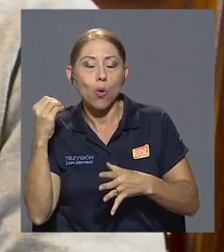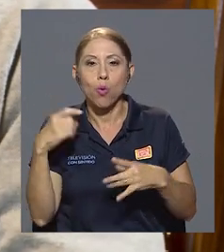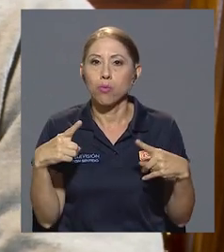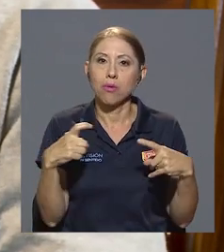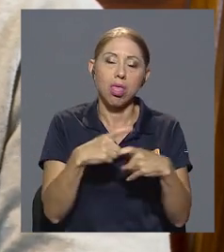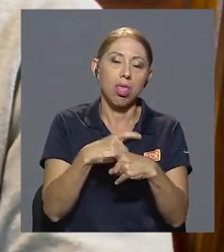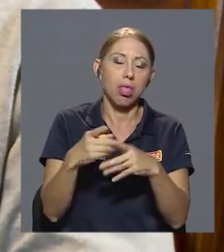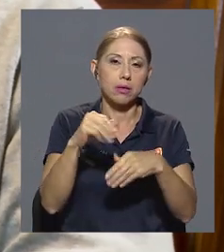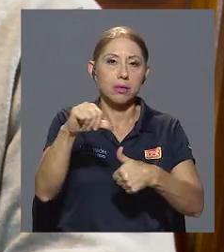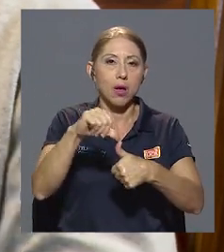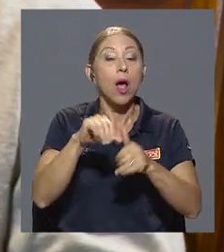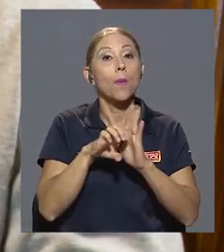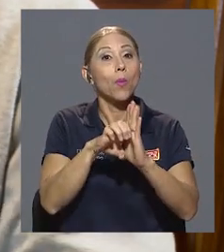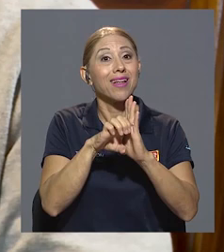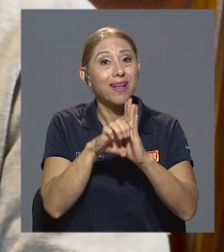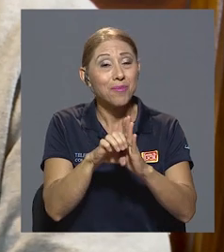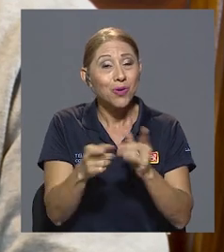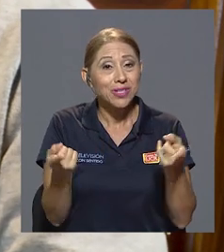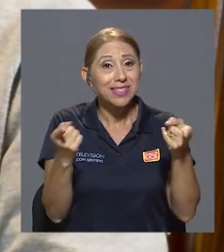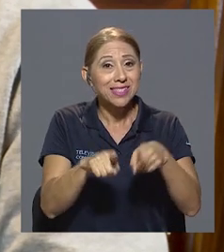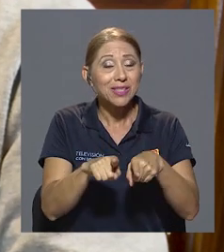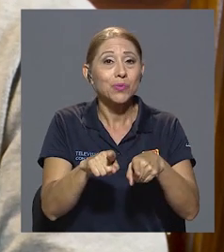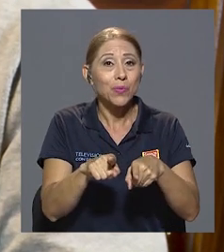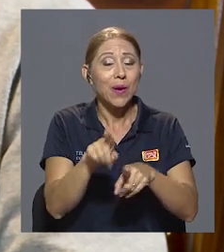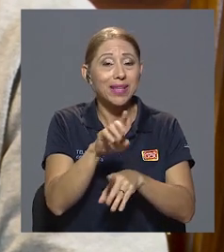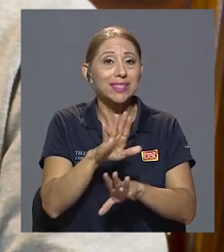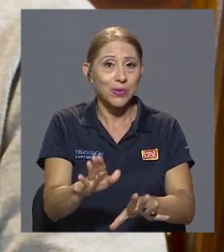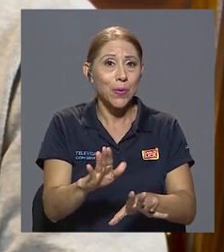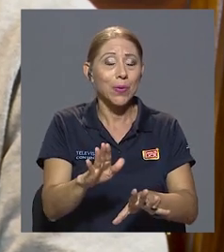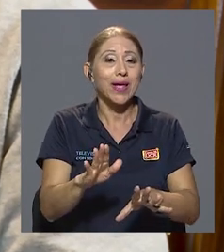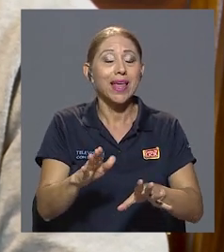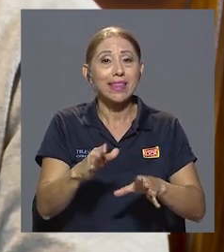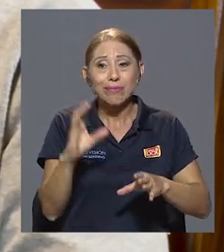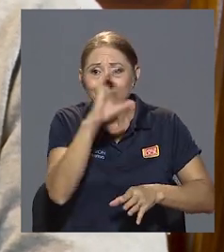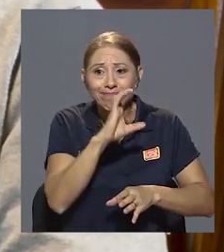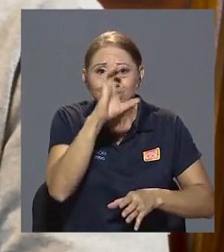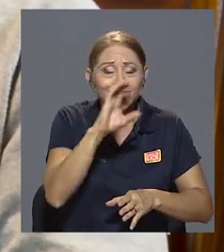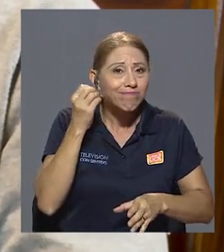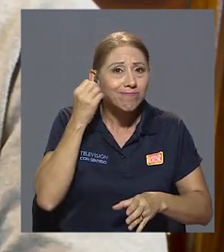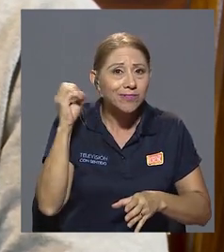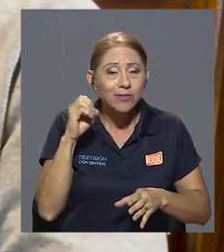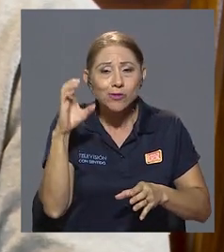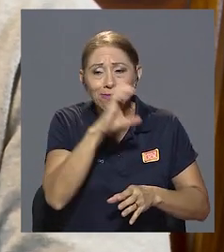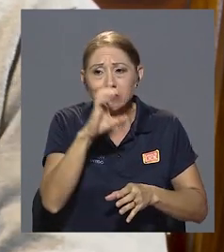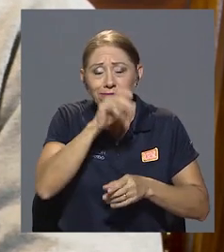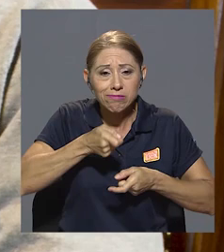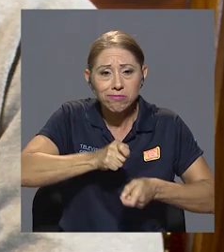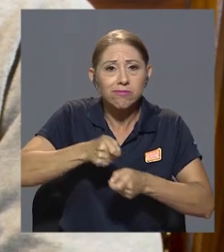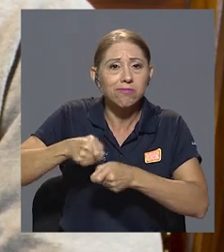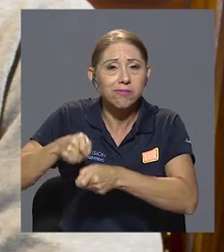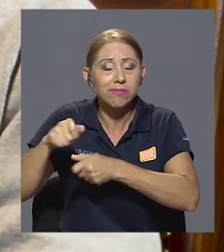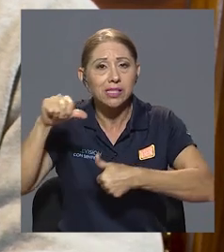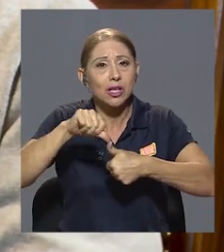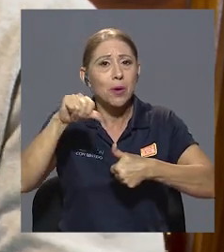por ejemplo la la situación y extractivista en centroamérica cobra vidas desplazan